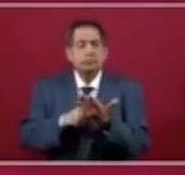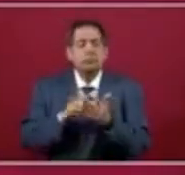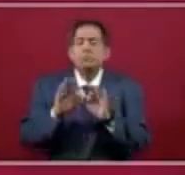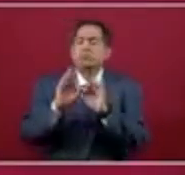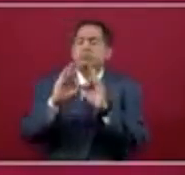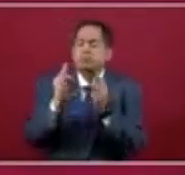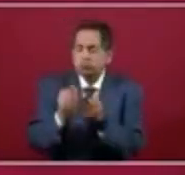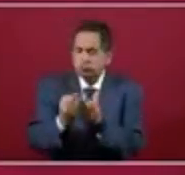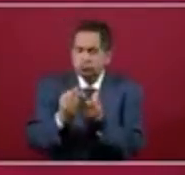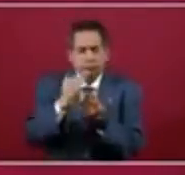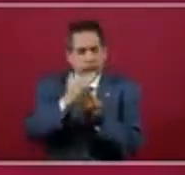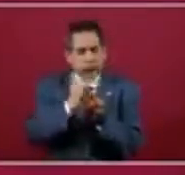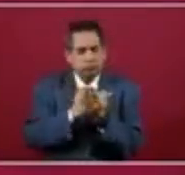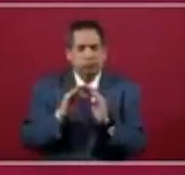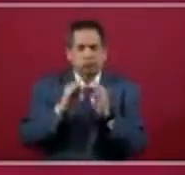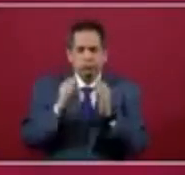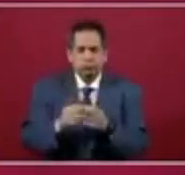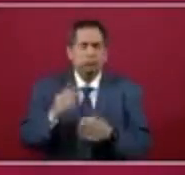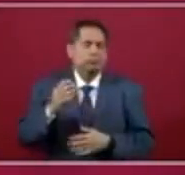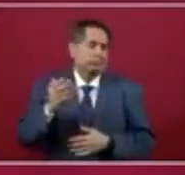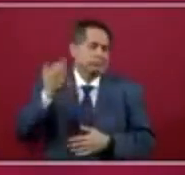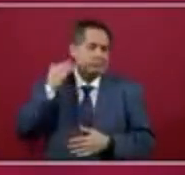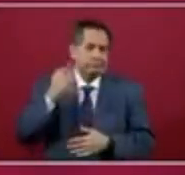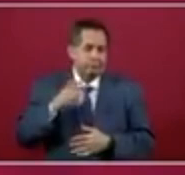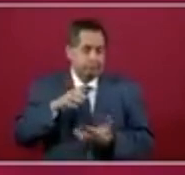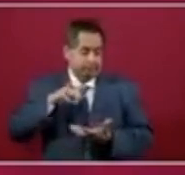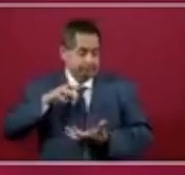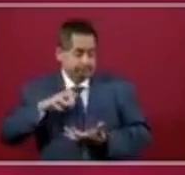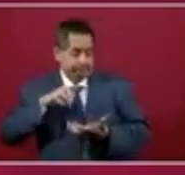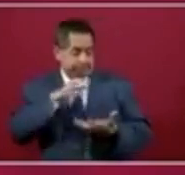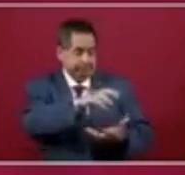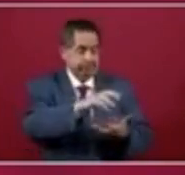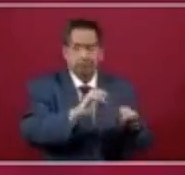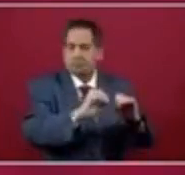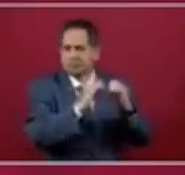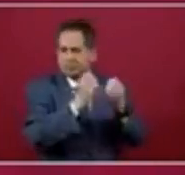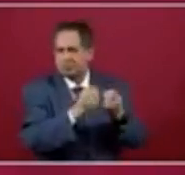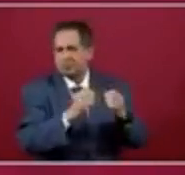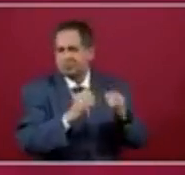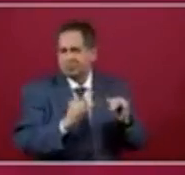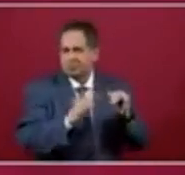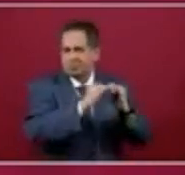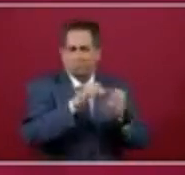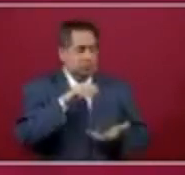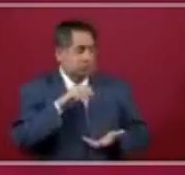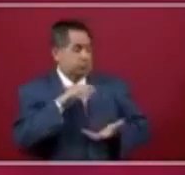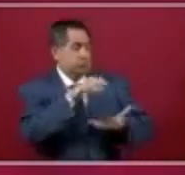procedimientos, que en vez de entregarle a una organización